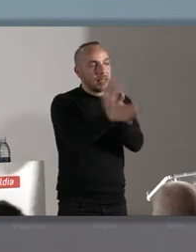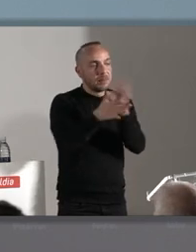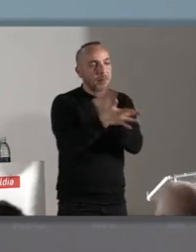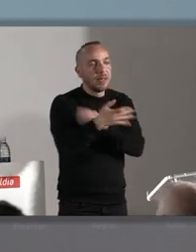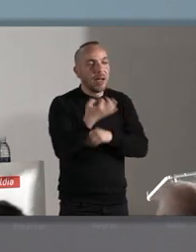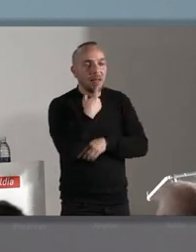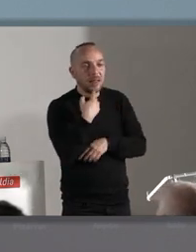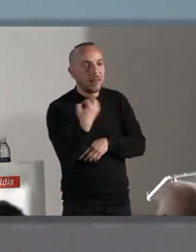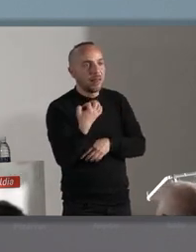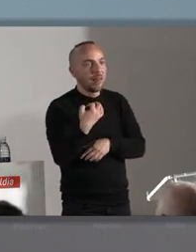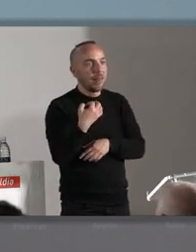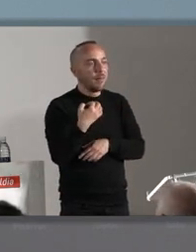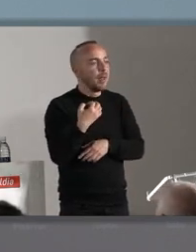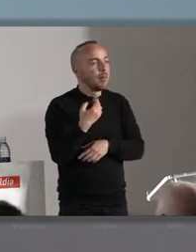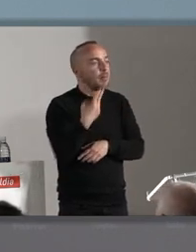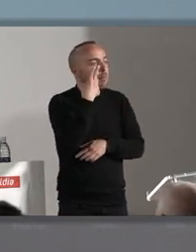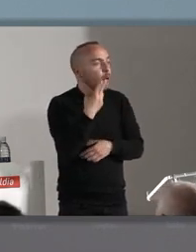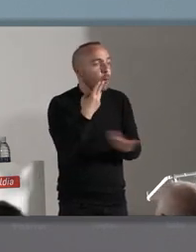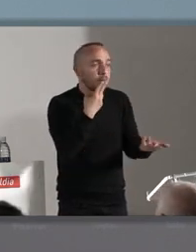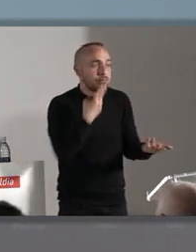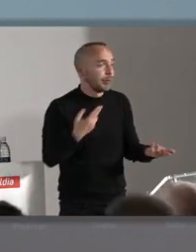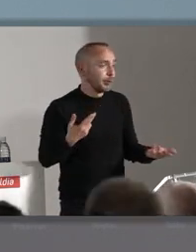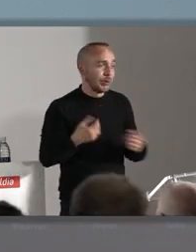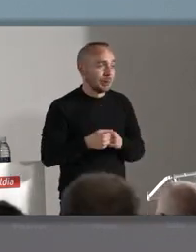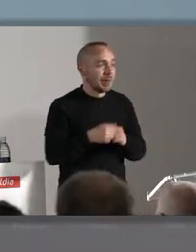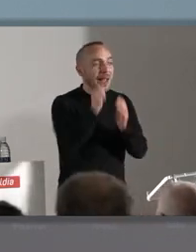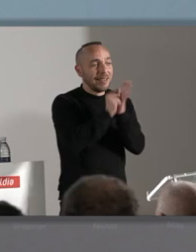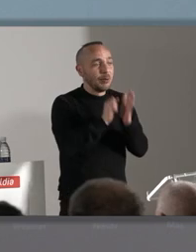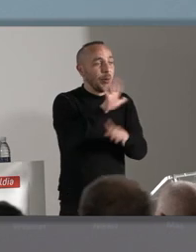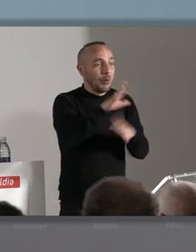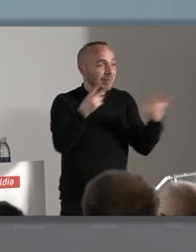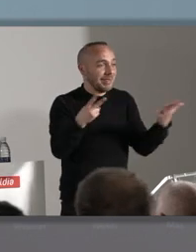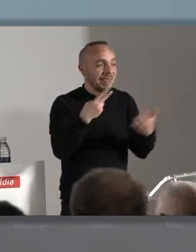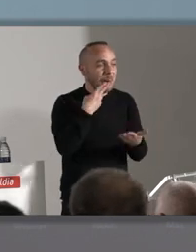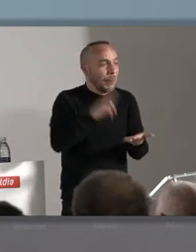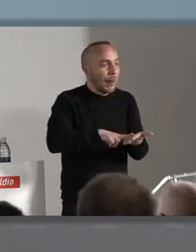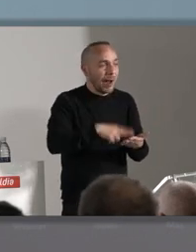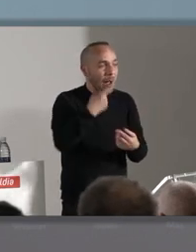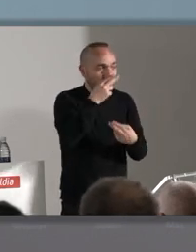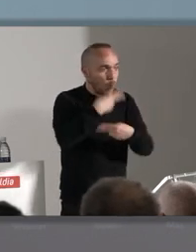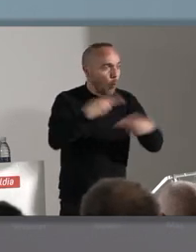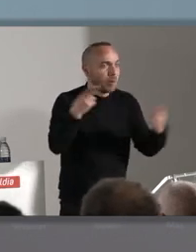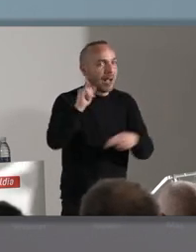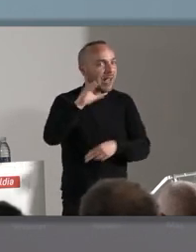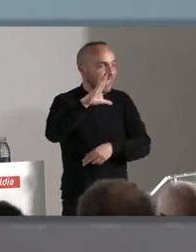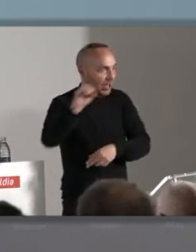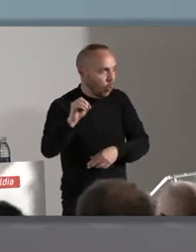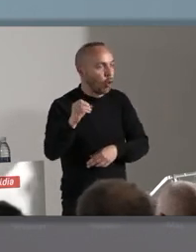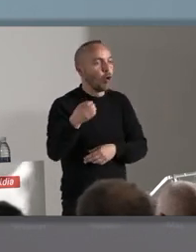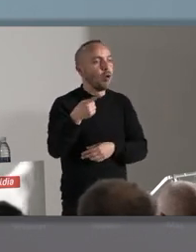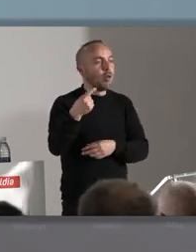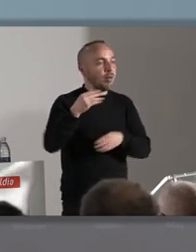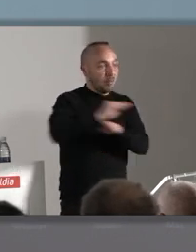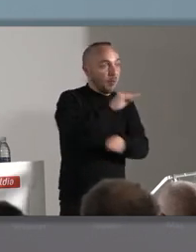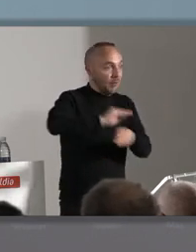banca más comprometida, como FIARE o COP57, pero también de banca pública, en este caso pues por el ICO, aparte del ICF en el caso de Cataluña,